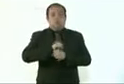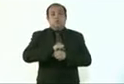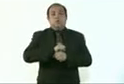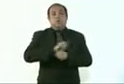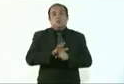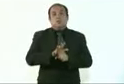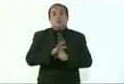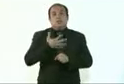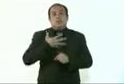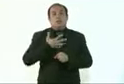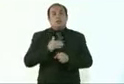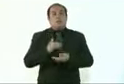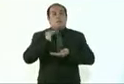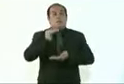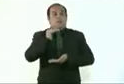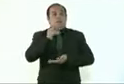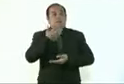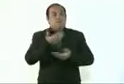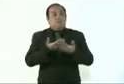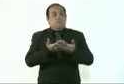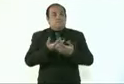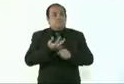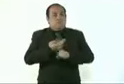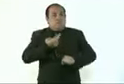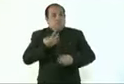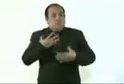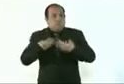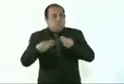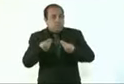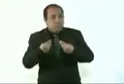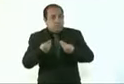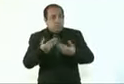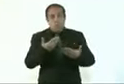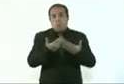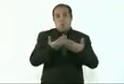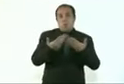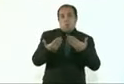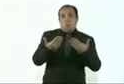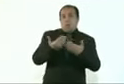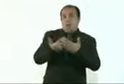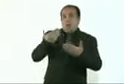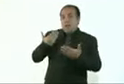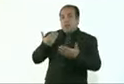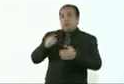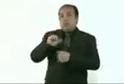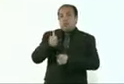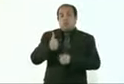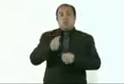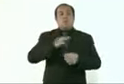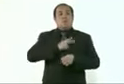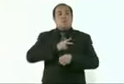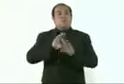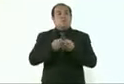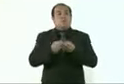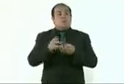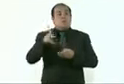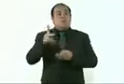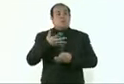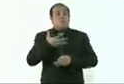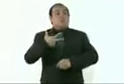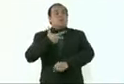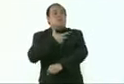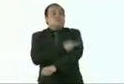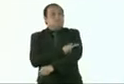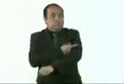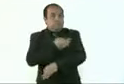una capacidad mayor de contagio que las variantes previas, pero tenemos una condición, que es que todos estamos vacunados. Y